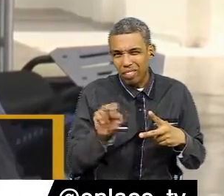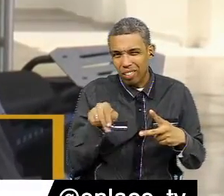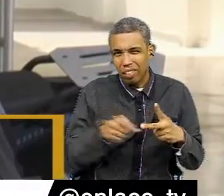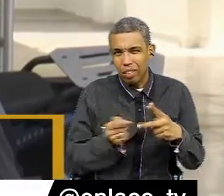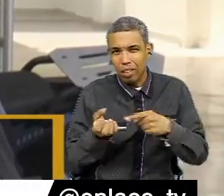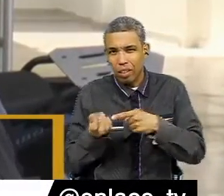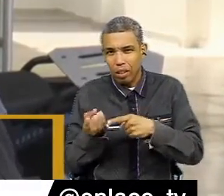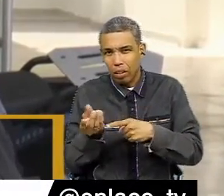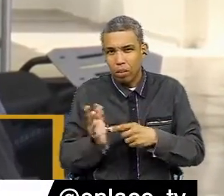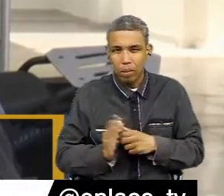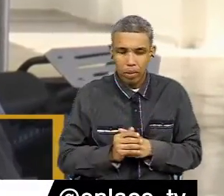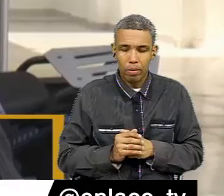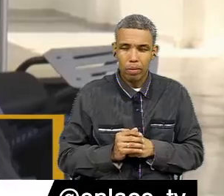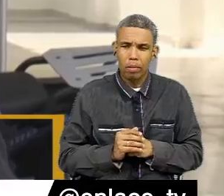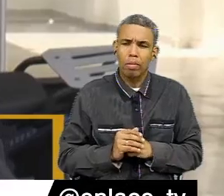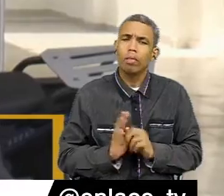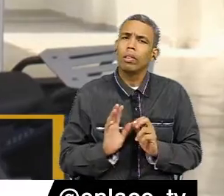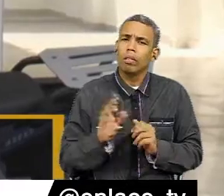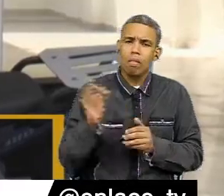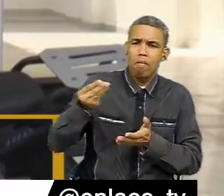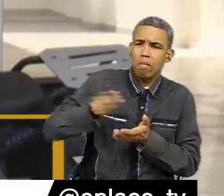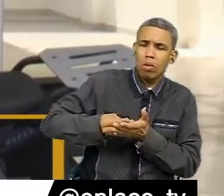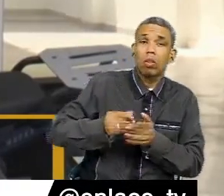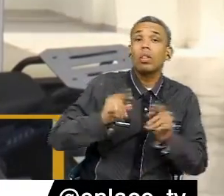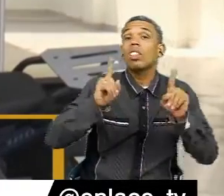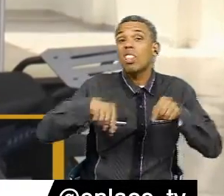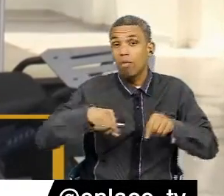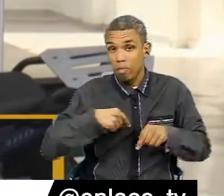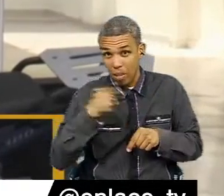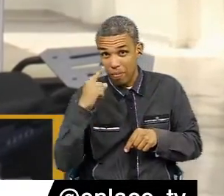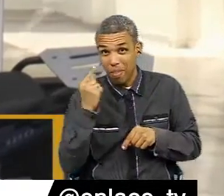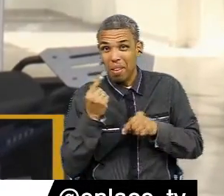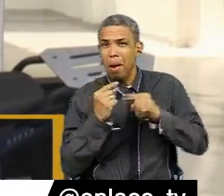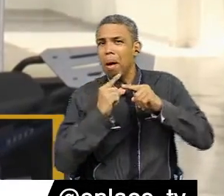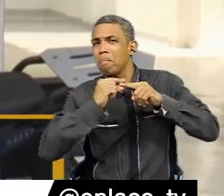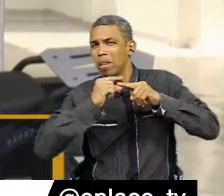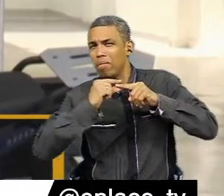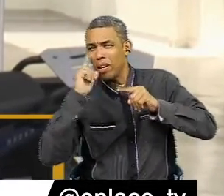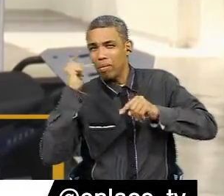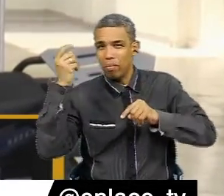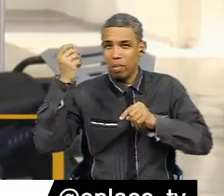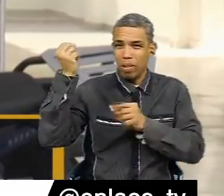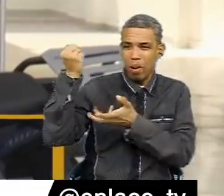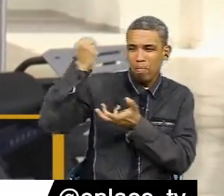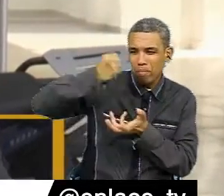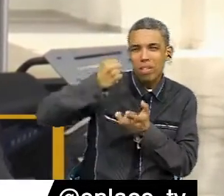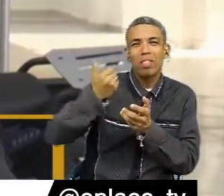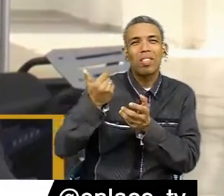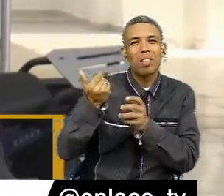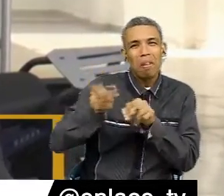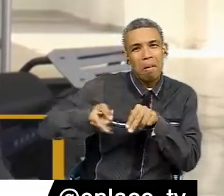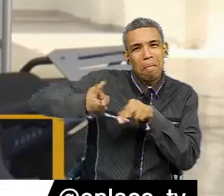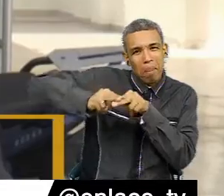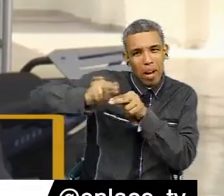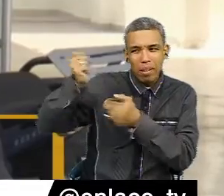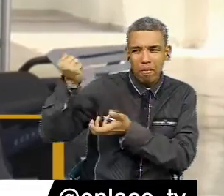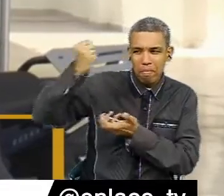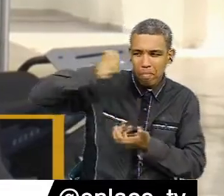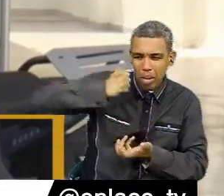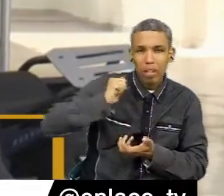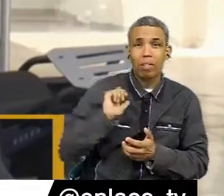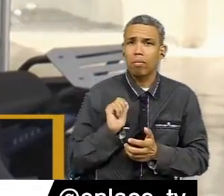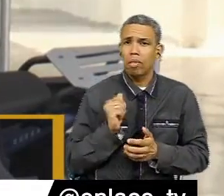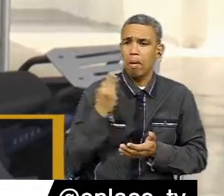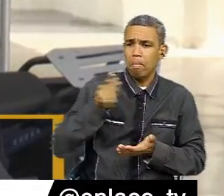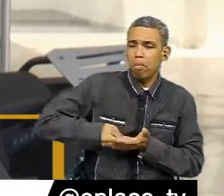que corresponden a las primas de los docentes y el dinero que corresponde al salario del último mes del año